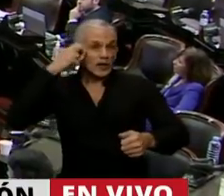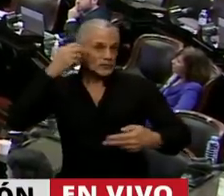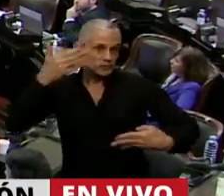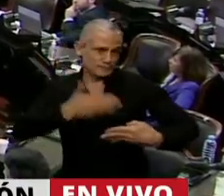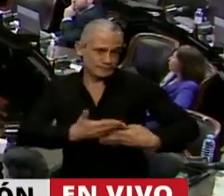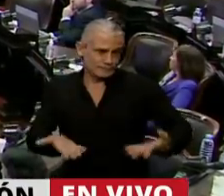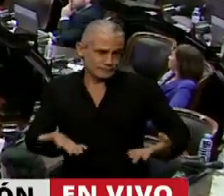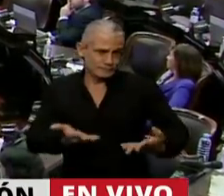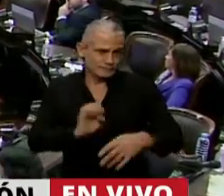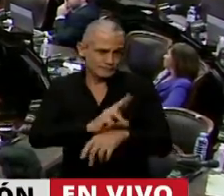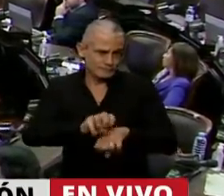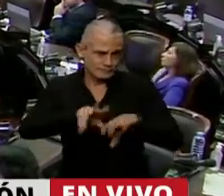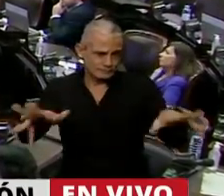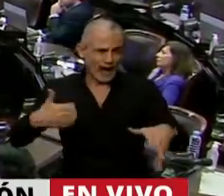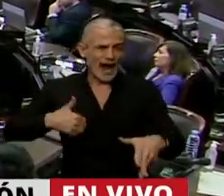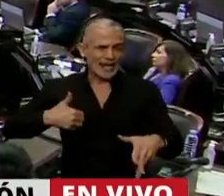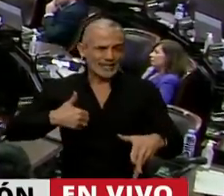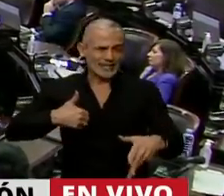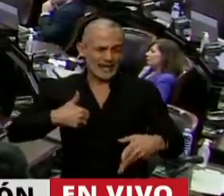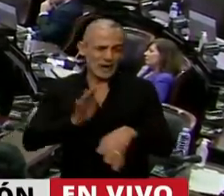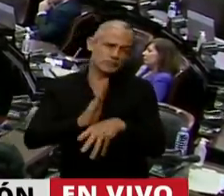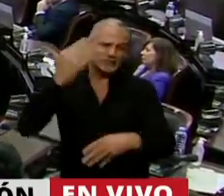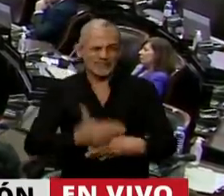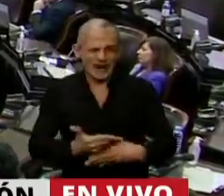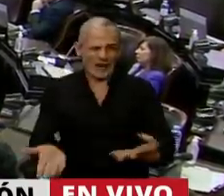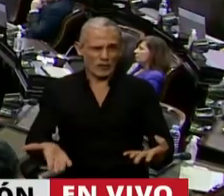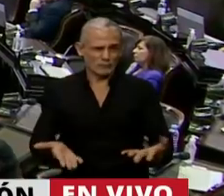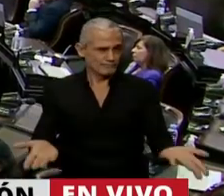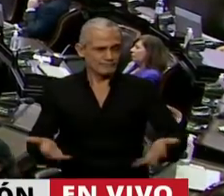cerrado, estuvimos en pandemia, la Argentina estuvo cerrada.